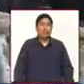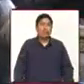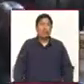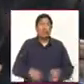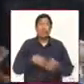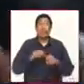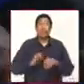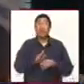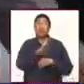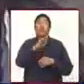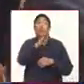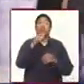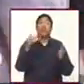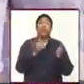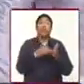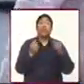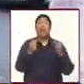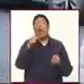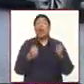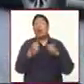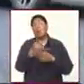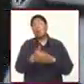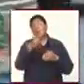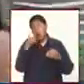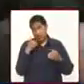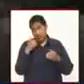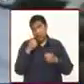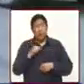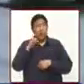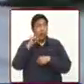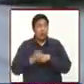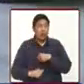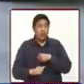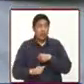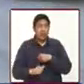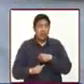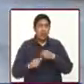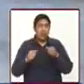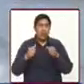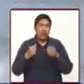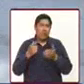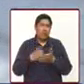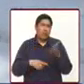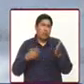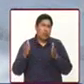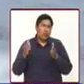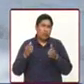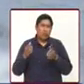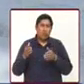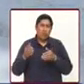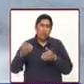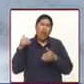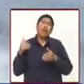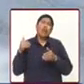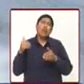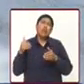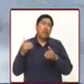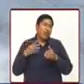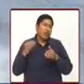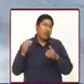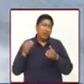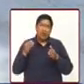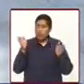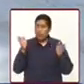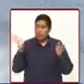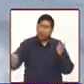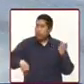Colisionó en la subida contra este vehículo en la parte posterior, dañándolo prácticamente lo que se denomina la cola, desvivando el